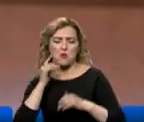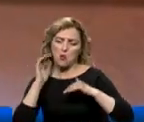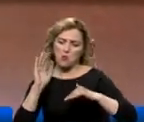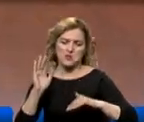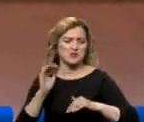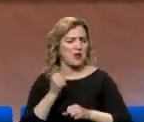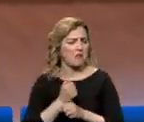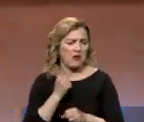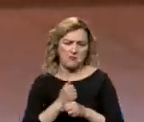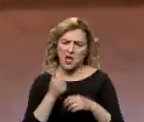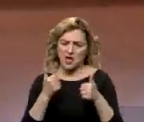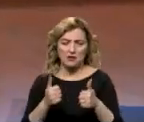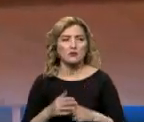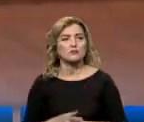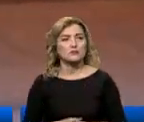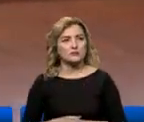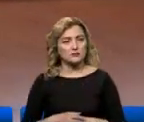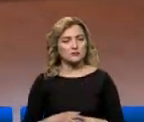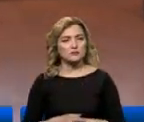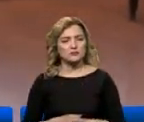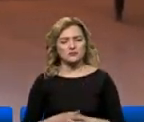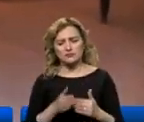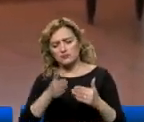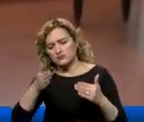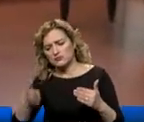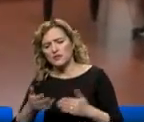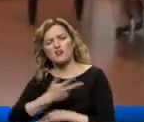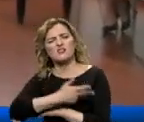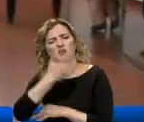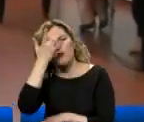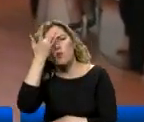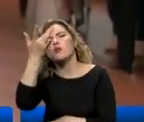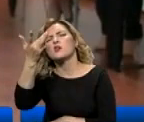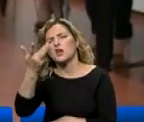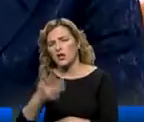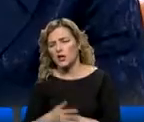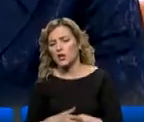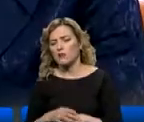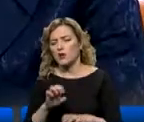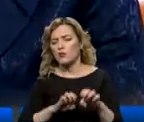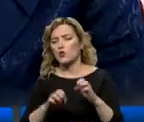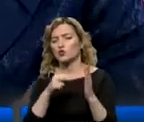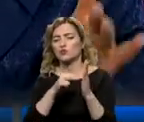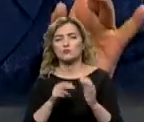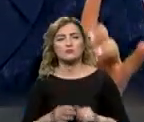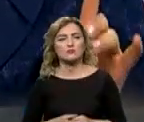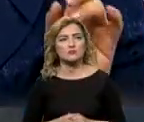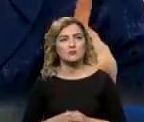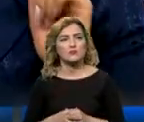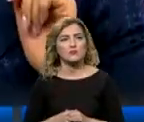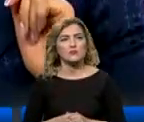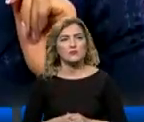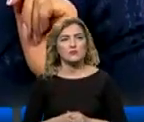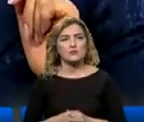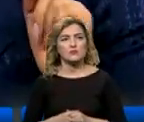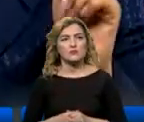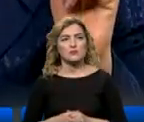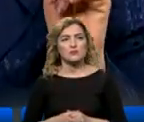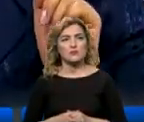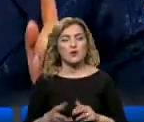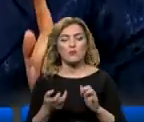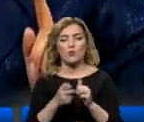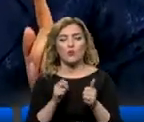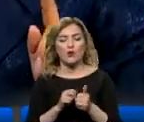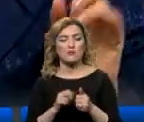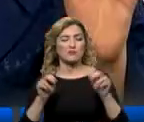comprometido. Explicó por qué se extendió por 3 días más el periodo de reconsideración. Justamente para evitar